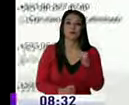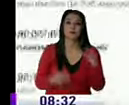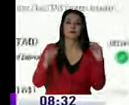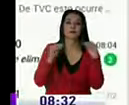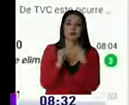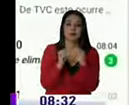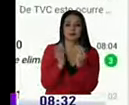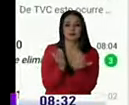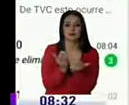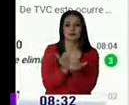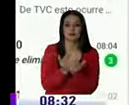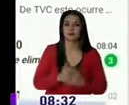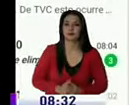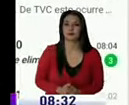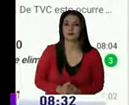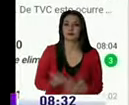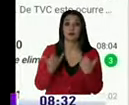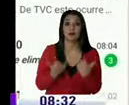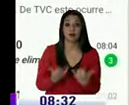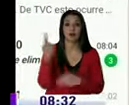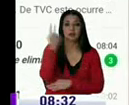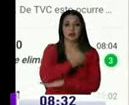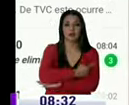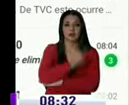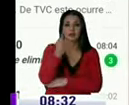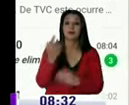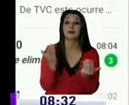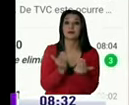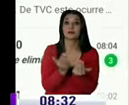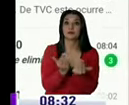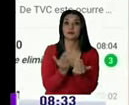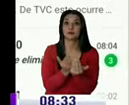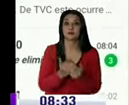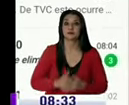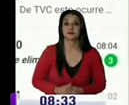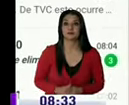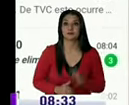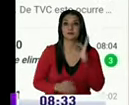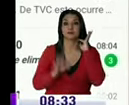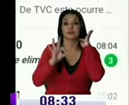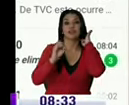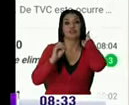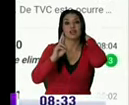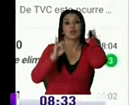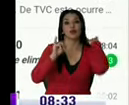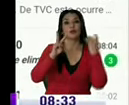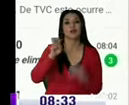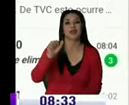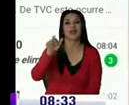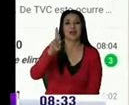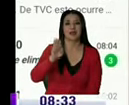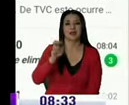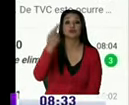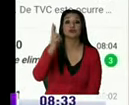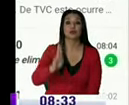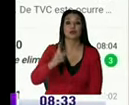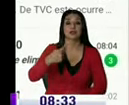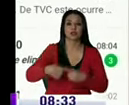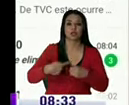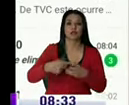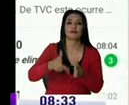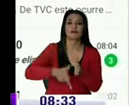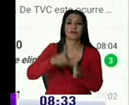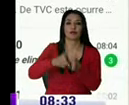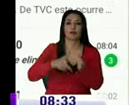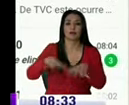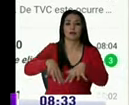Mahatmia, hoy ha sido el día de que la gente se queje de la basura. Miren, ferroviaria alta, en todo el barrio está la basura, no